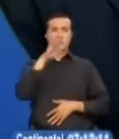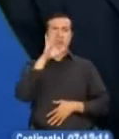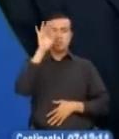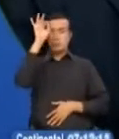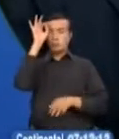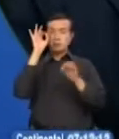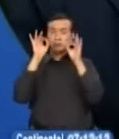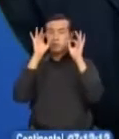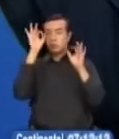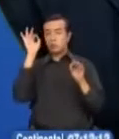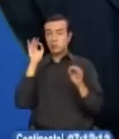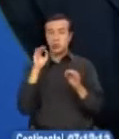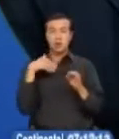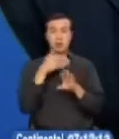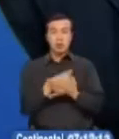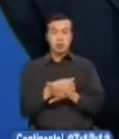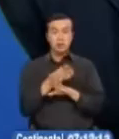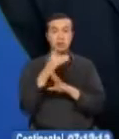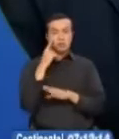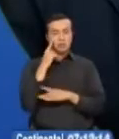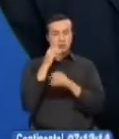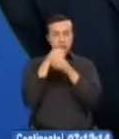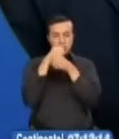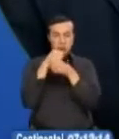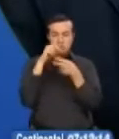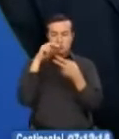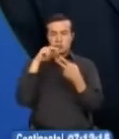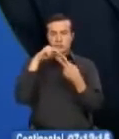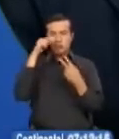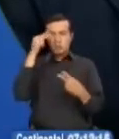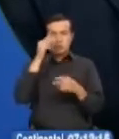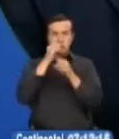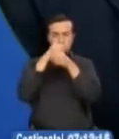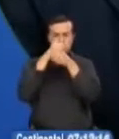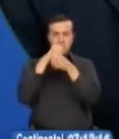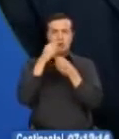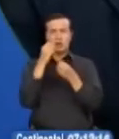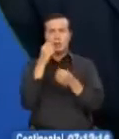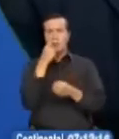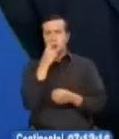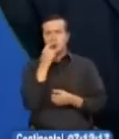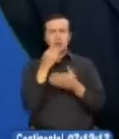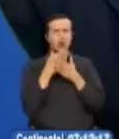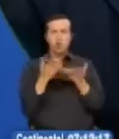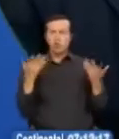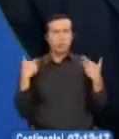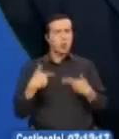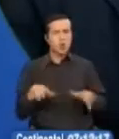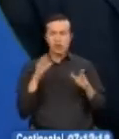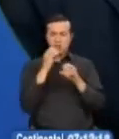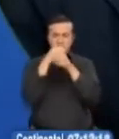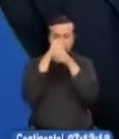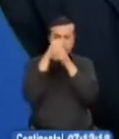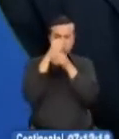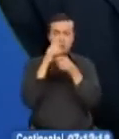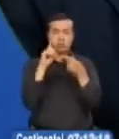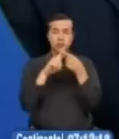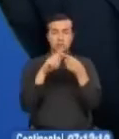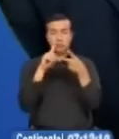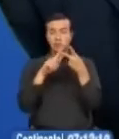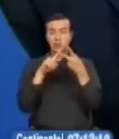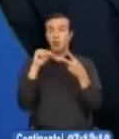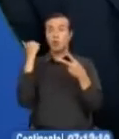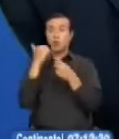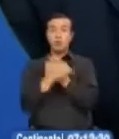que éstos sean ensayados estudiados en laboratorios acreditados en el país pero también en laboratorios